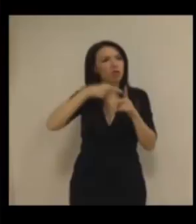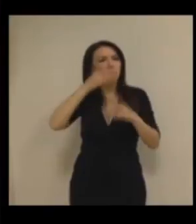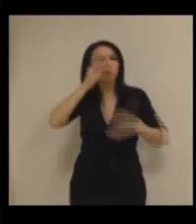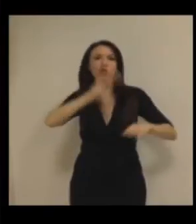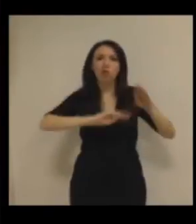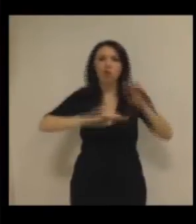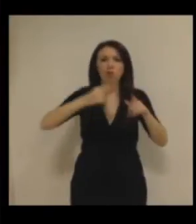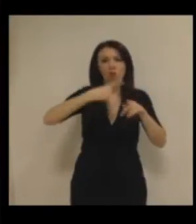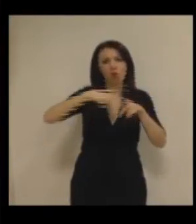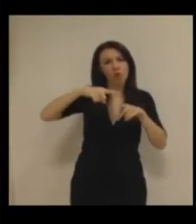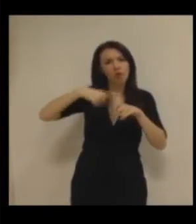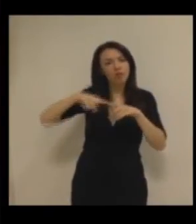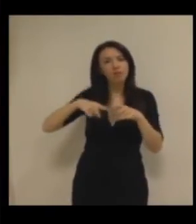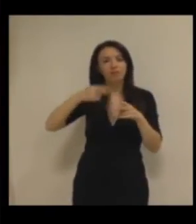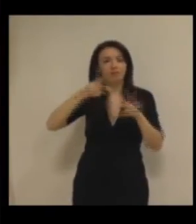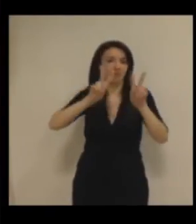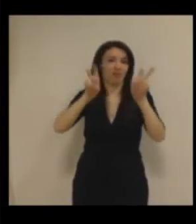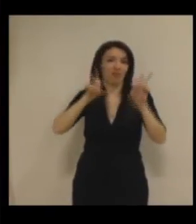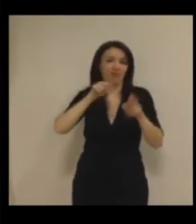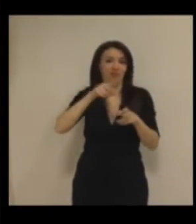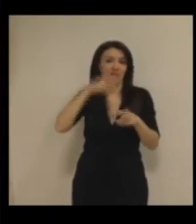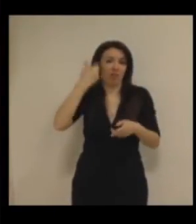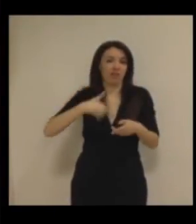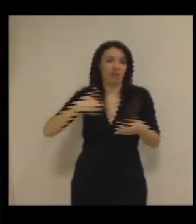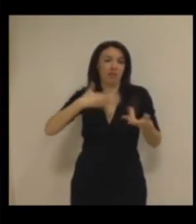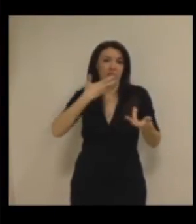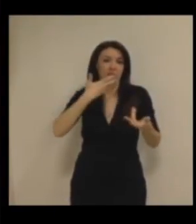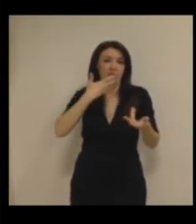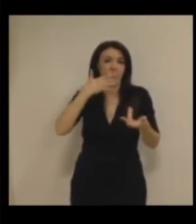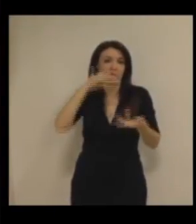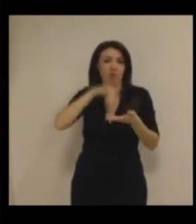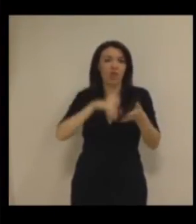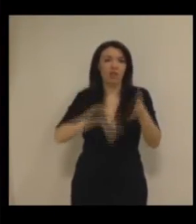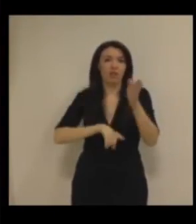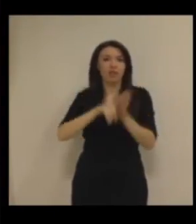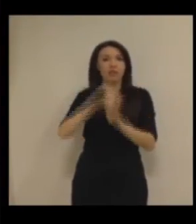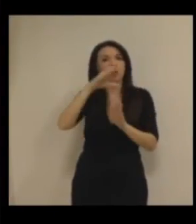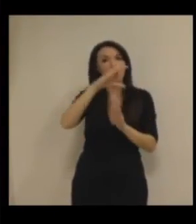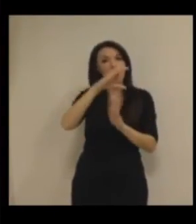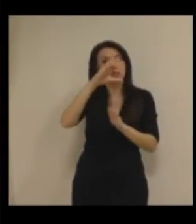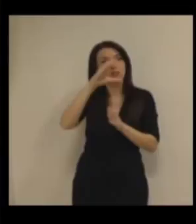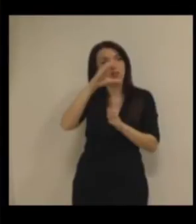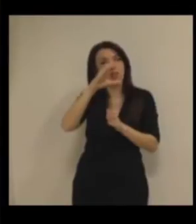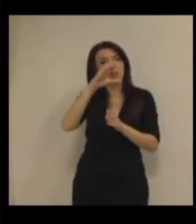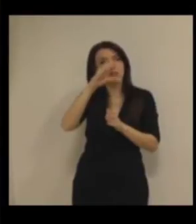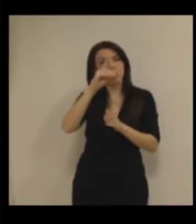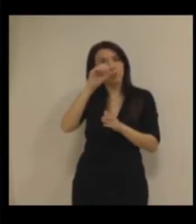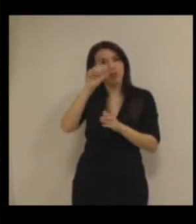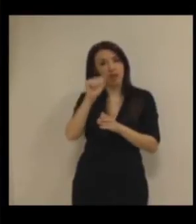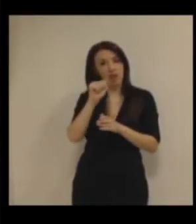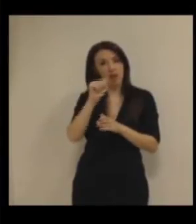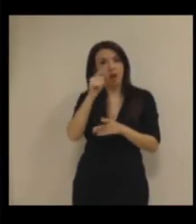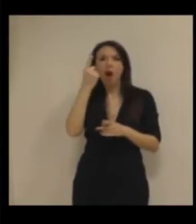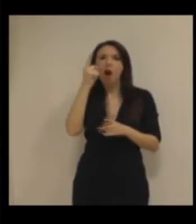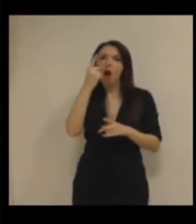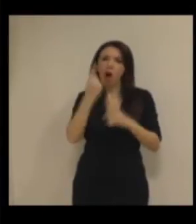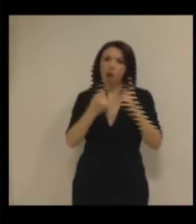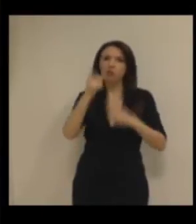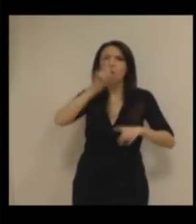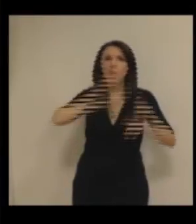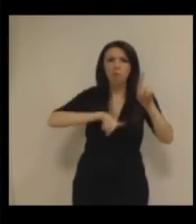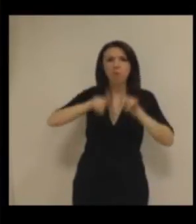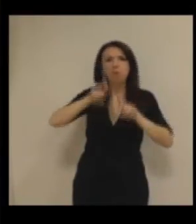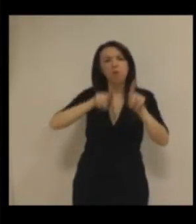cosas en temas de, ya fuera con el desarrollo del CDA, que hemos, con algunos inconvenientes que hayan